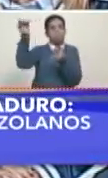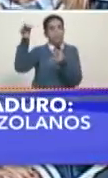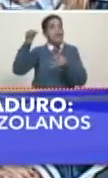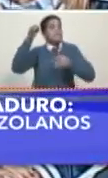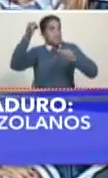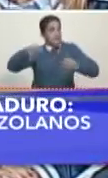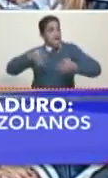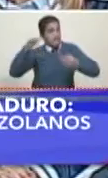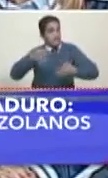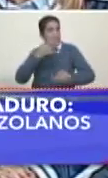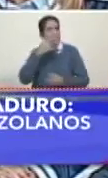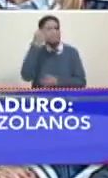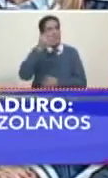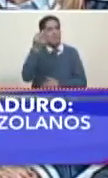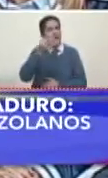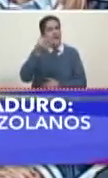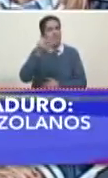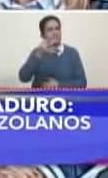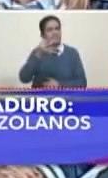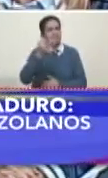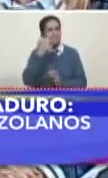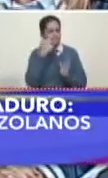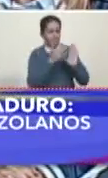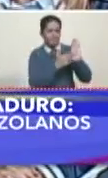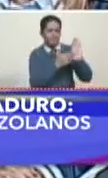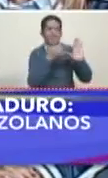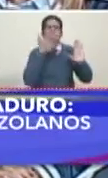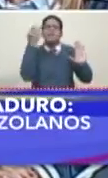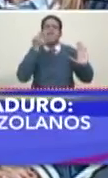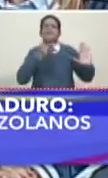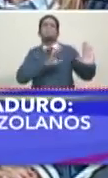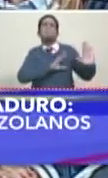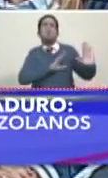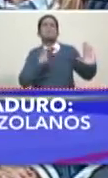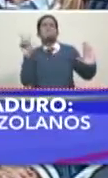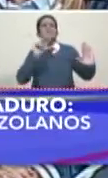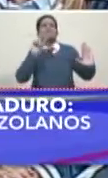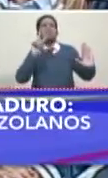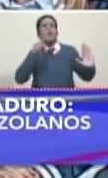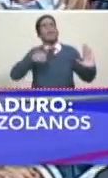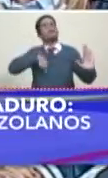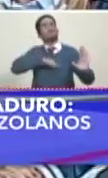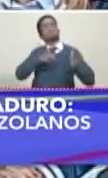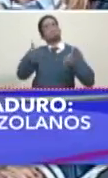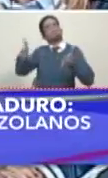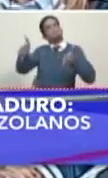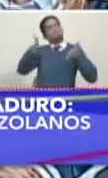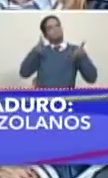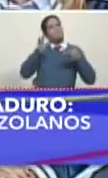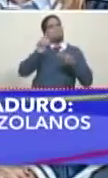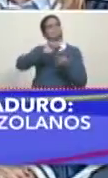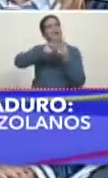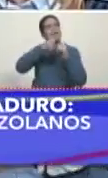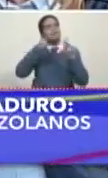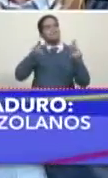verdad. Con la verdad de Venezuela ganaremos la paz. Con la verdad de Venezuela, la verdad